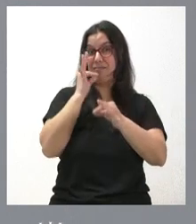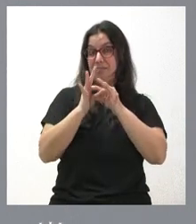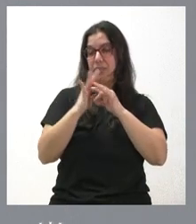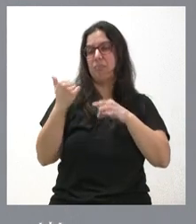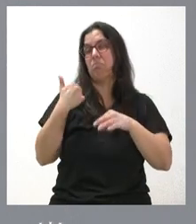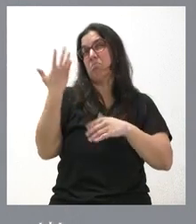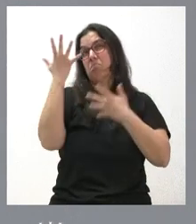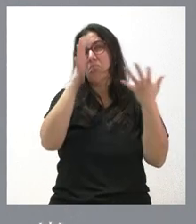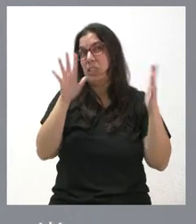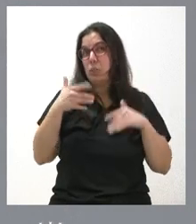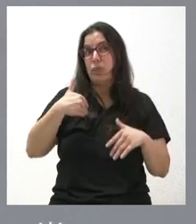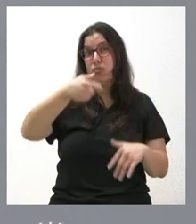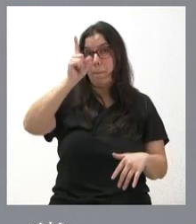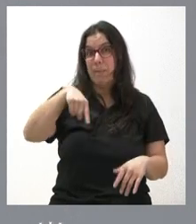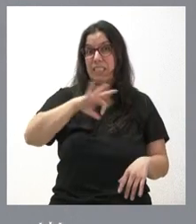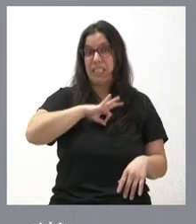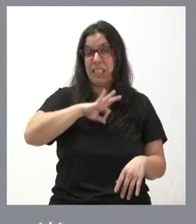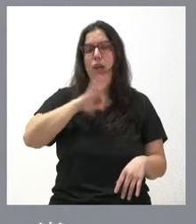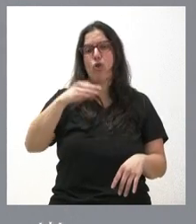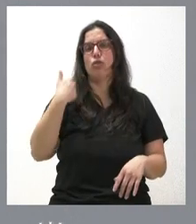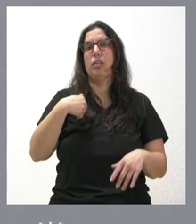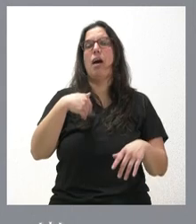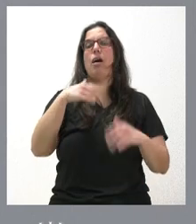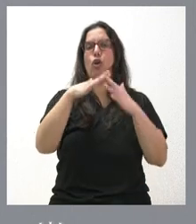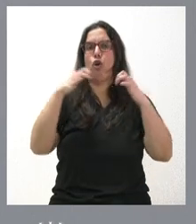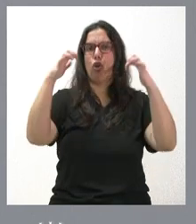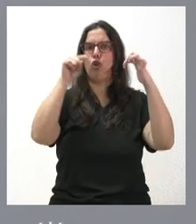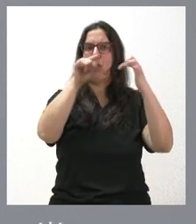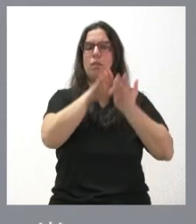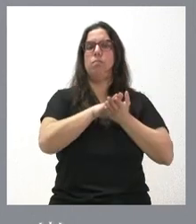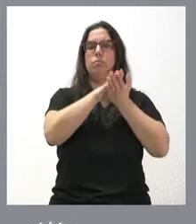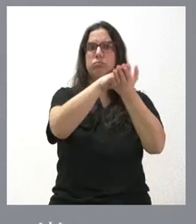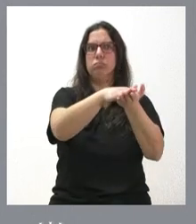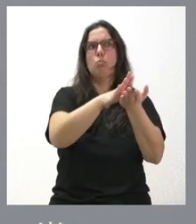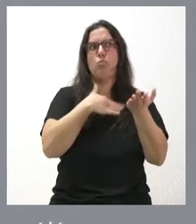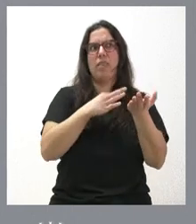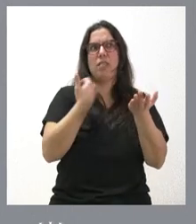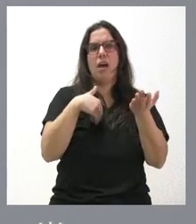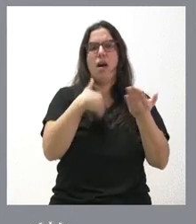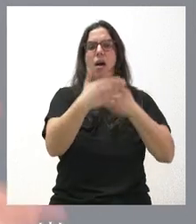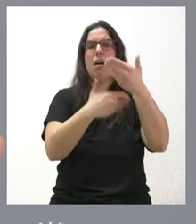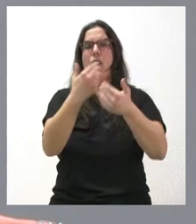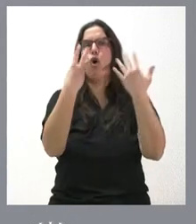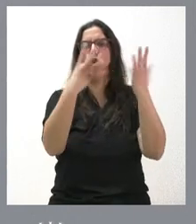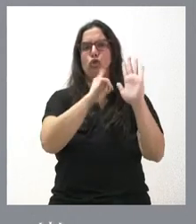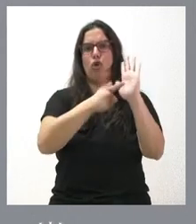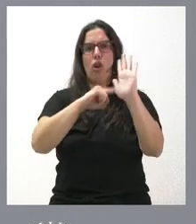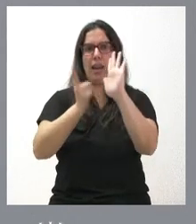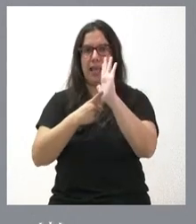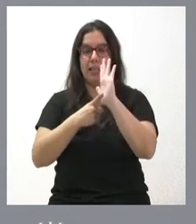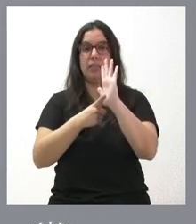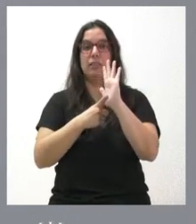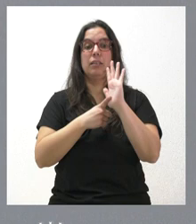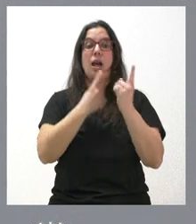plazo de este mes Pues dispondremos en las cortes de Castilla de león de ocho leyes para su tramitación entre las nuevas que se puedan